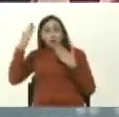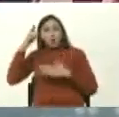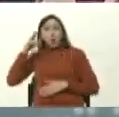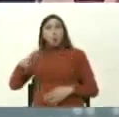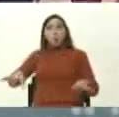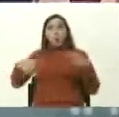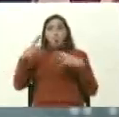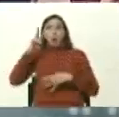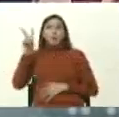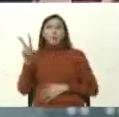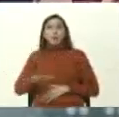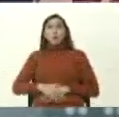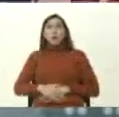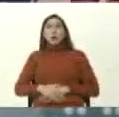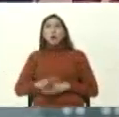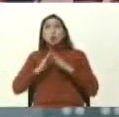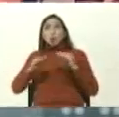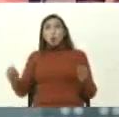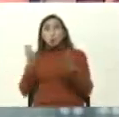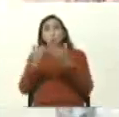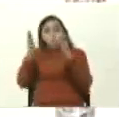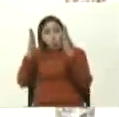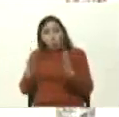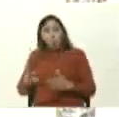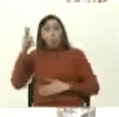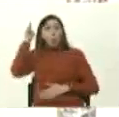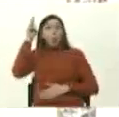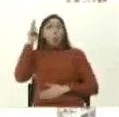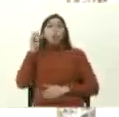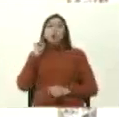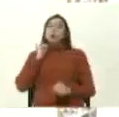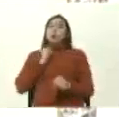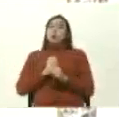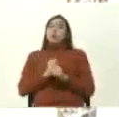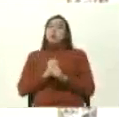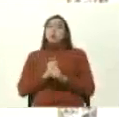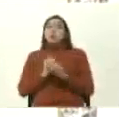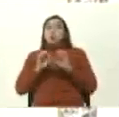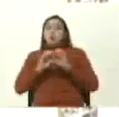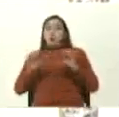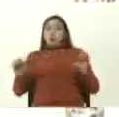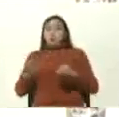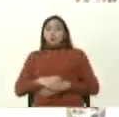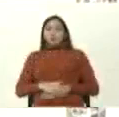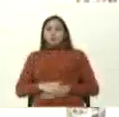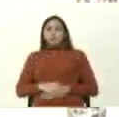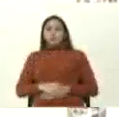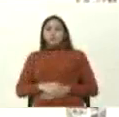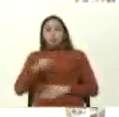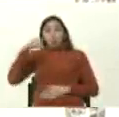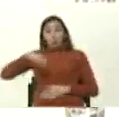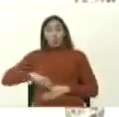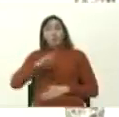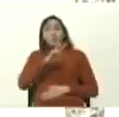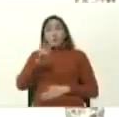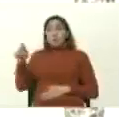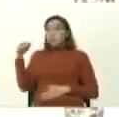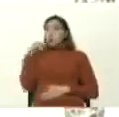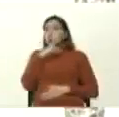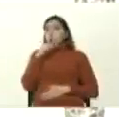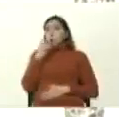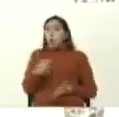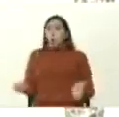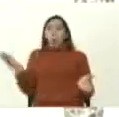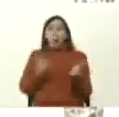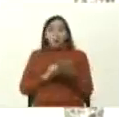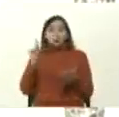Venezuela y bueno, felicitaciones a todos nuestros estudiantes, profesores, trabajadores de la educación, que como usted muy bien lo dijo, hoy 25 ya se regresa de